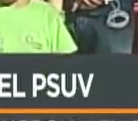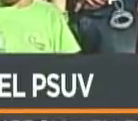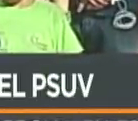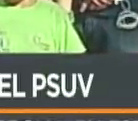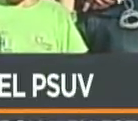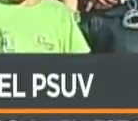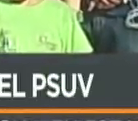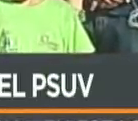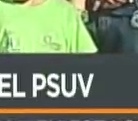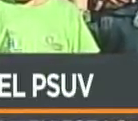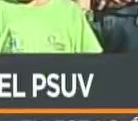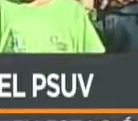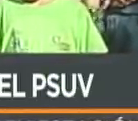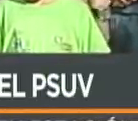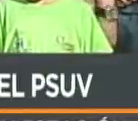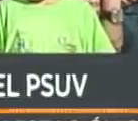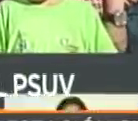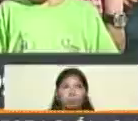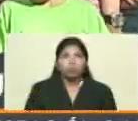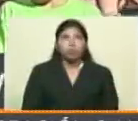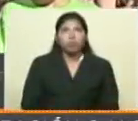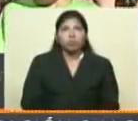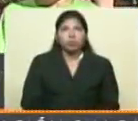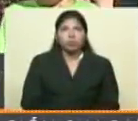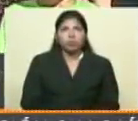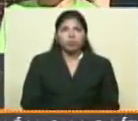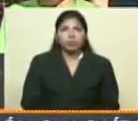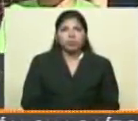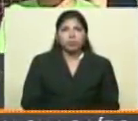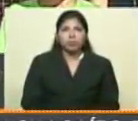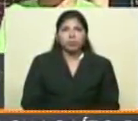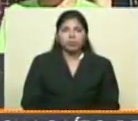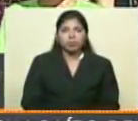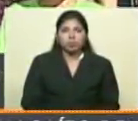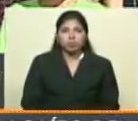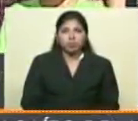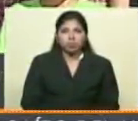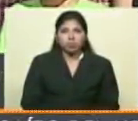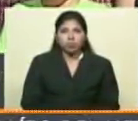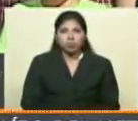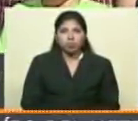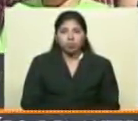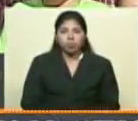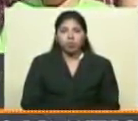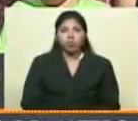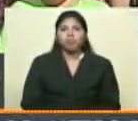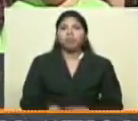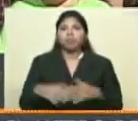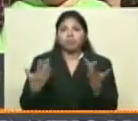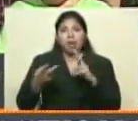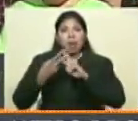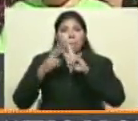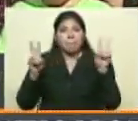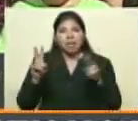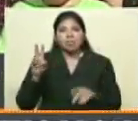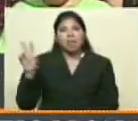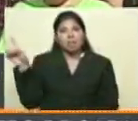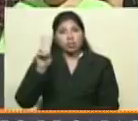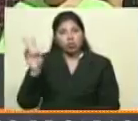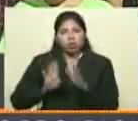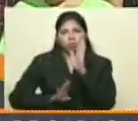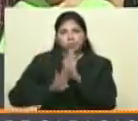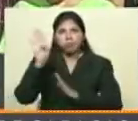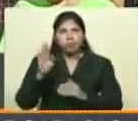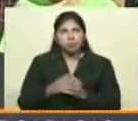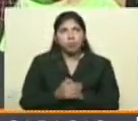dentro de los pasos necesarios para fortalecer la democracia, fortalecer el camino de paz de Venezuela. Aquí